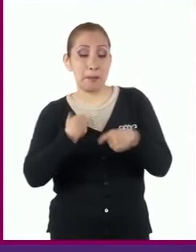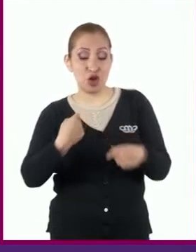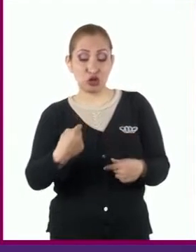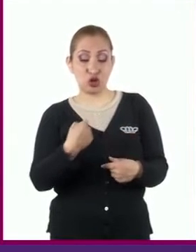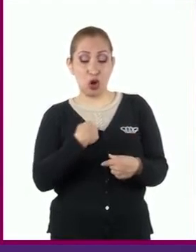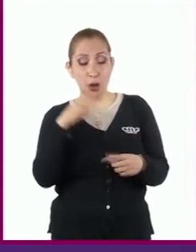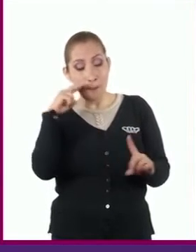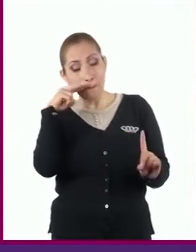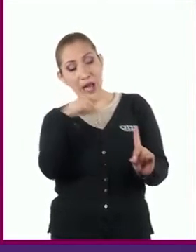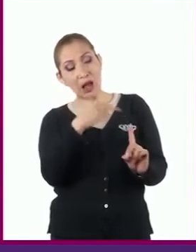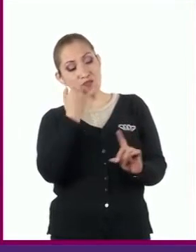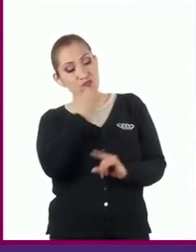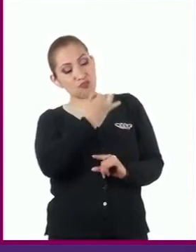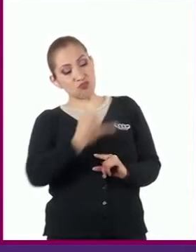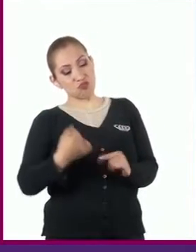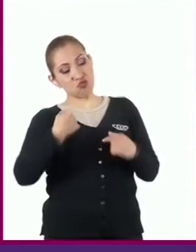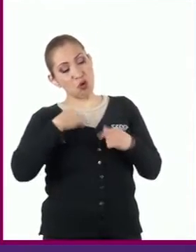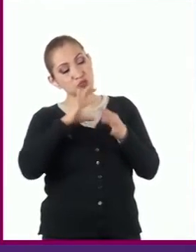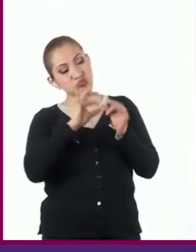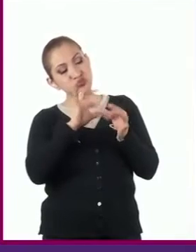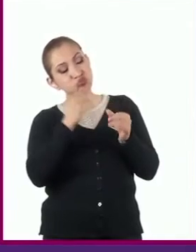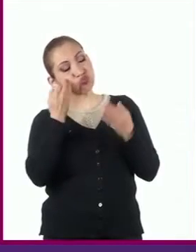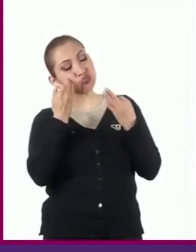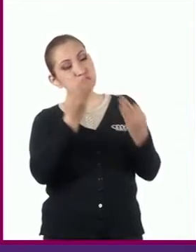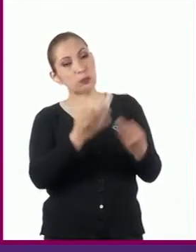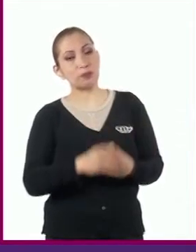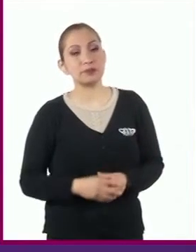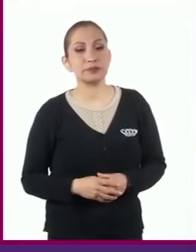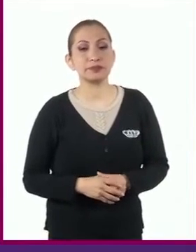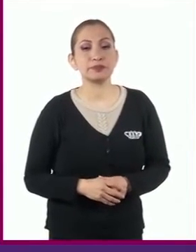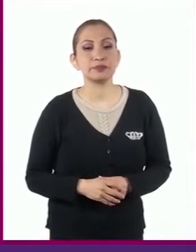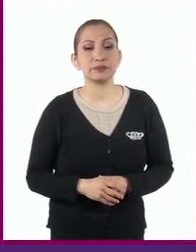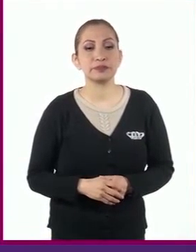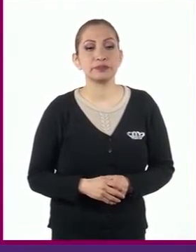persona y la visión subjetiva del narrador.